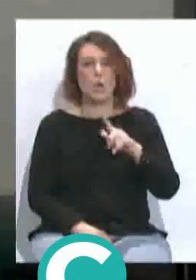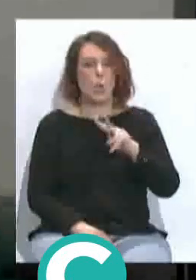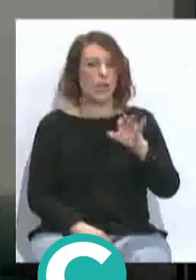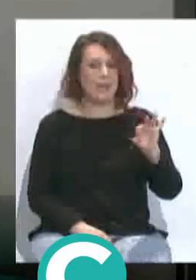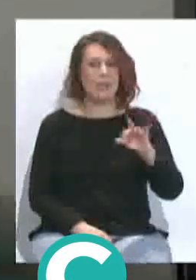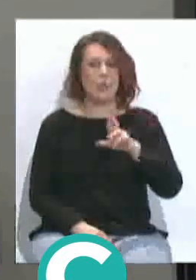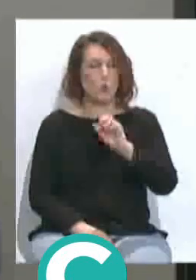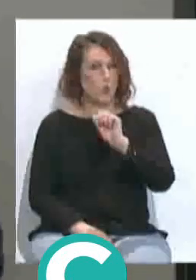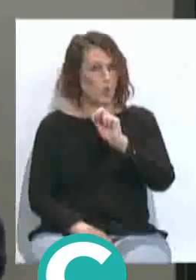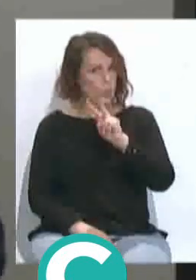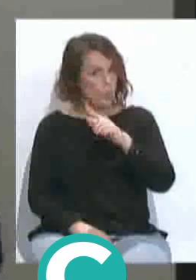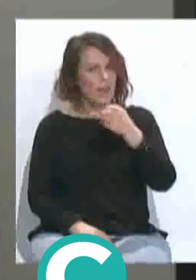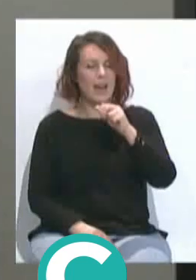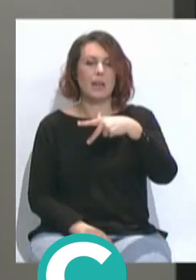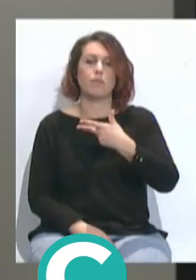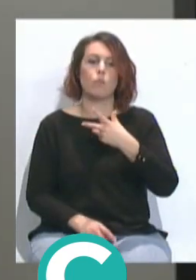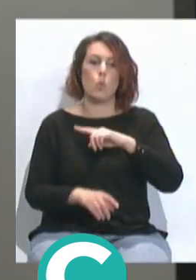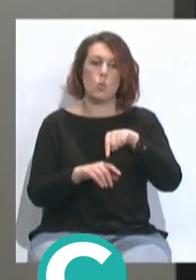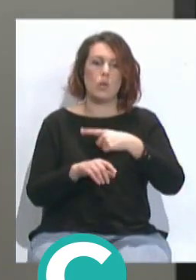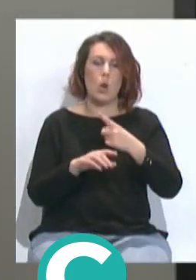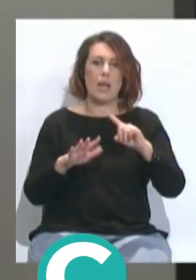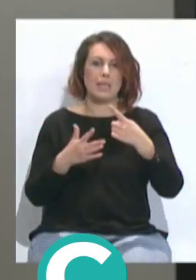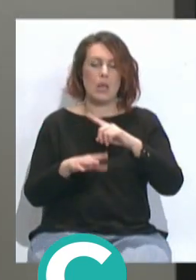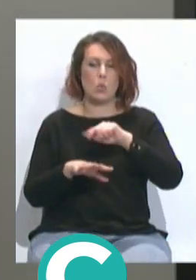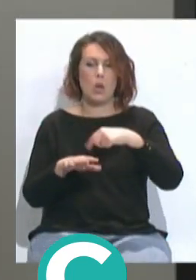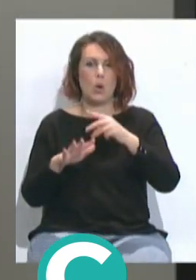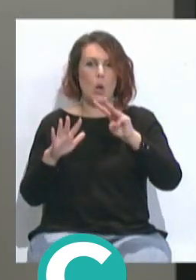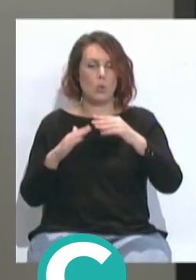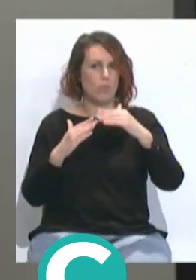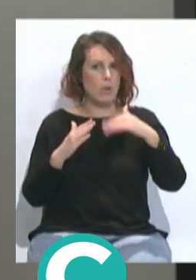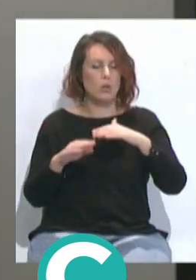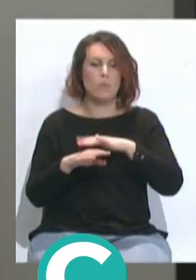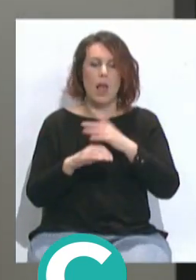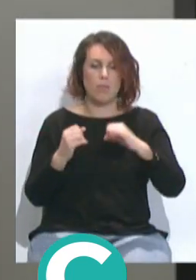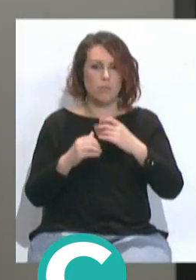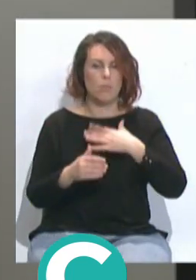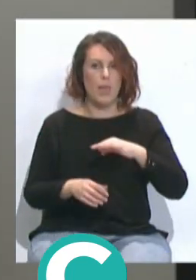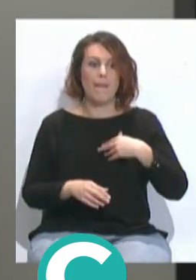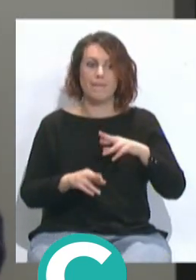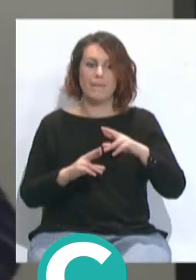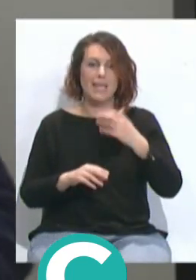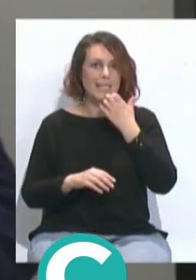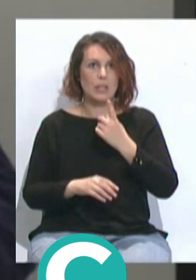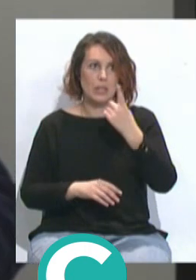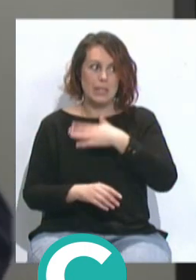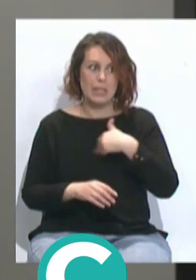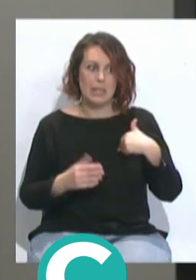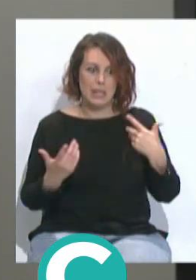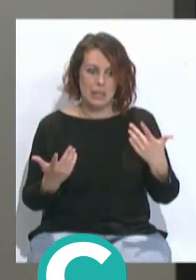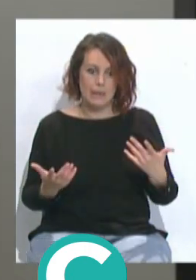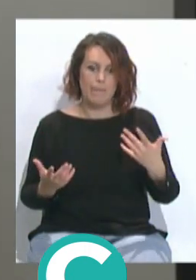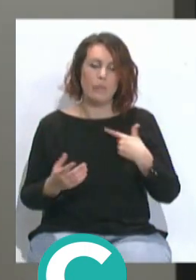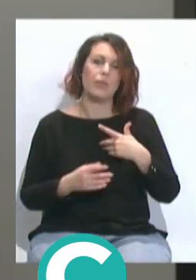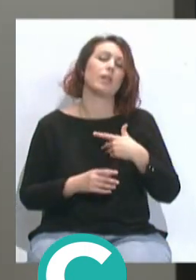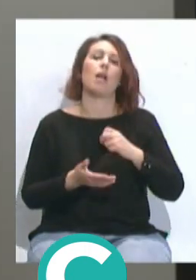atletas por debajo de una hora 6 y una hora 8 para poder competir y esperemos si Dios quiere que el